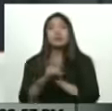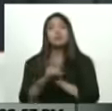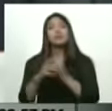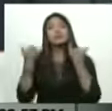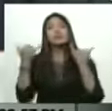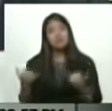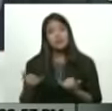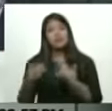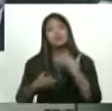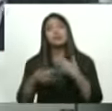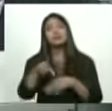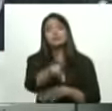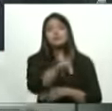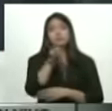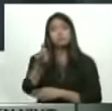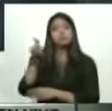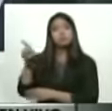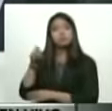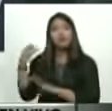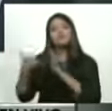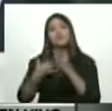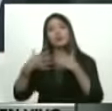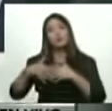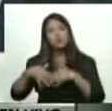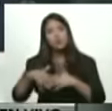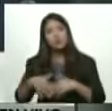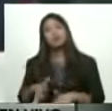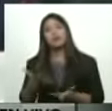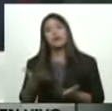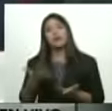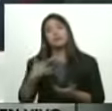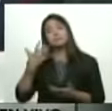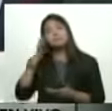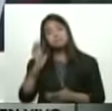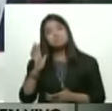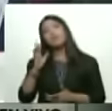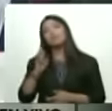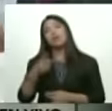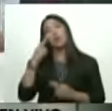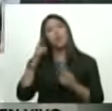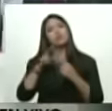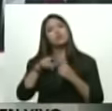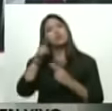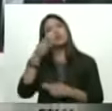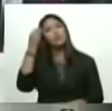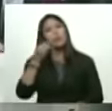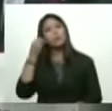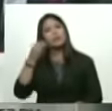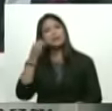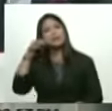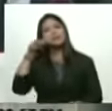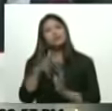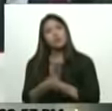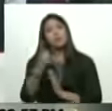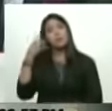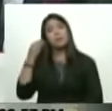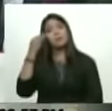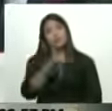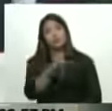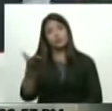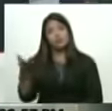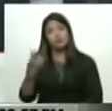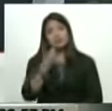realizarían expropiaciones de industria y quizás queremos conocer su opinión acerca pues de esta apreciación que genera